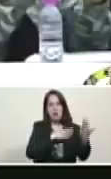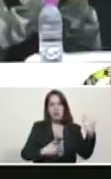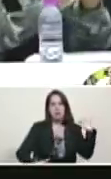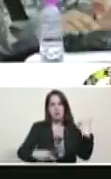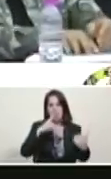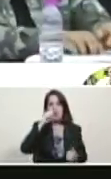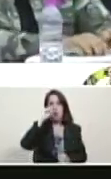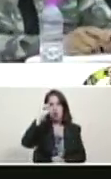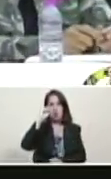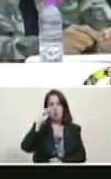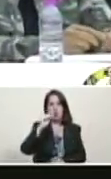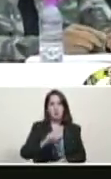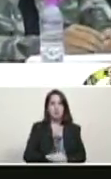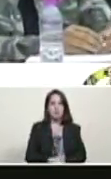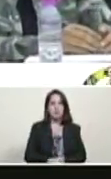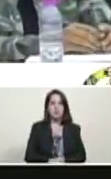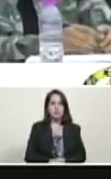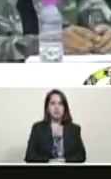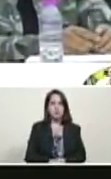bueno hice